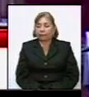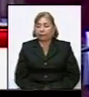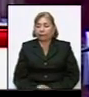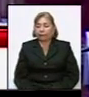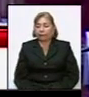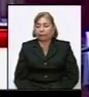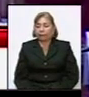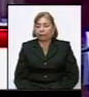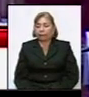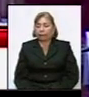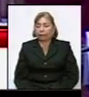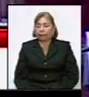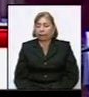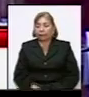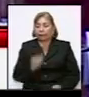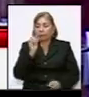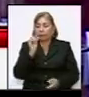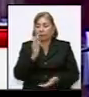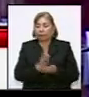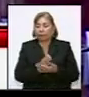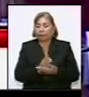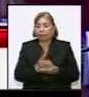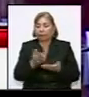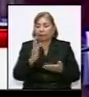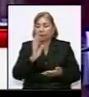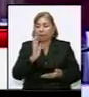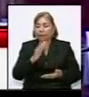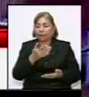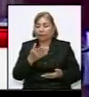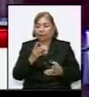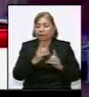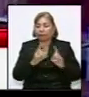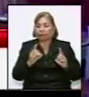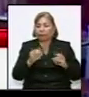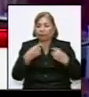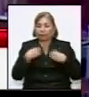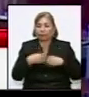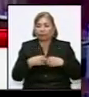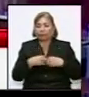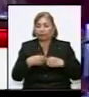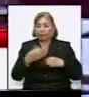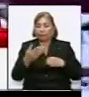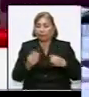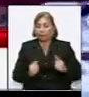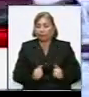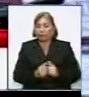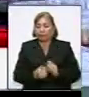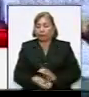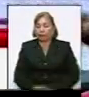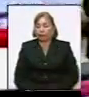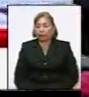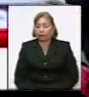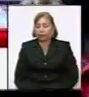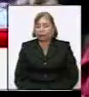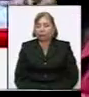vamos a superar por un minuto para poder despedir la dejadez de los señores que la acompañan